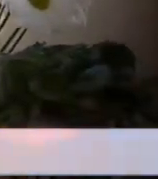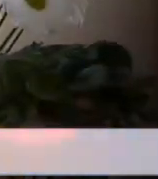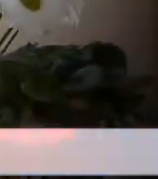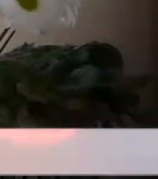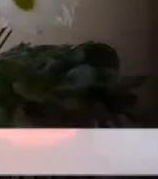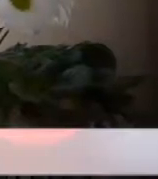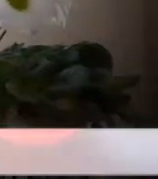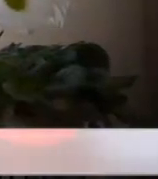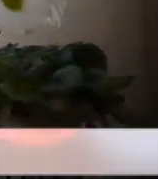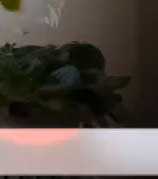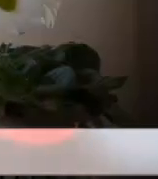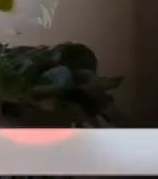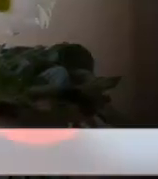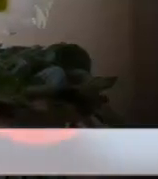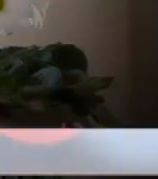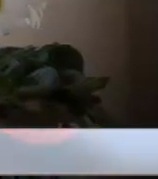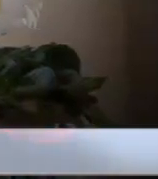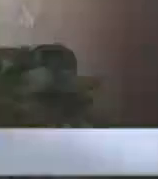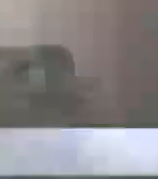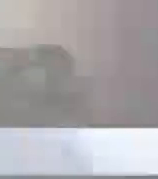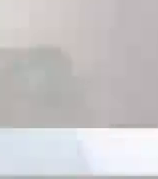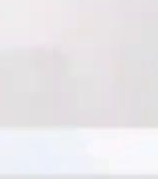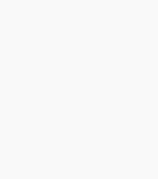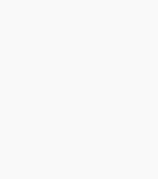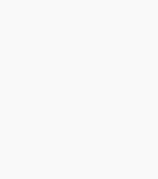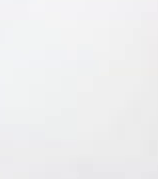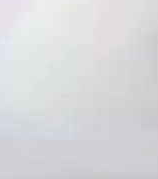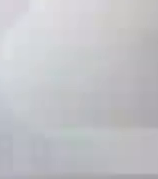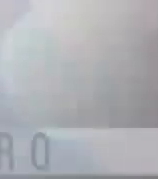el placer de leer. Hasta la próxima.